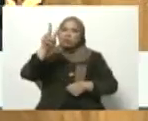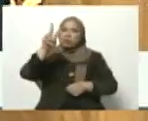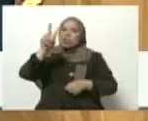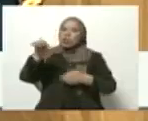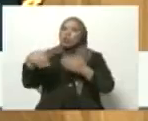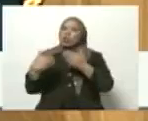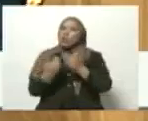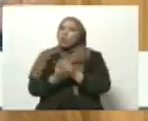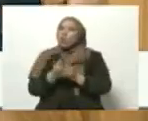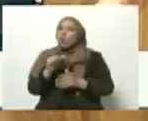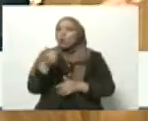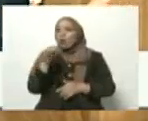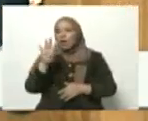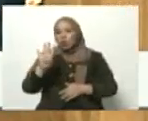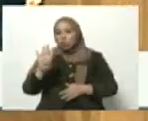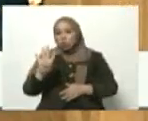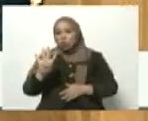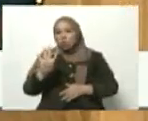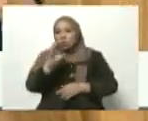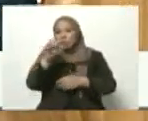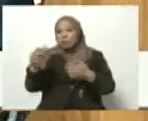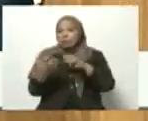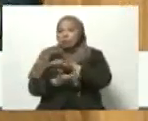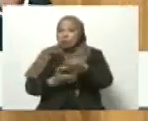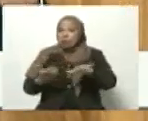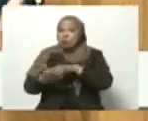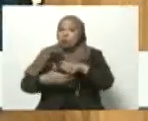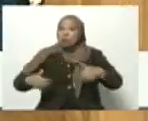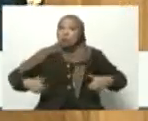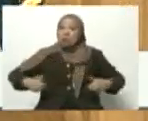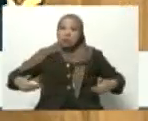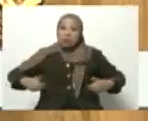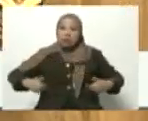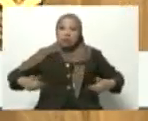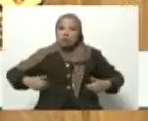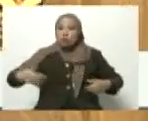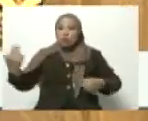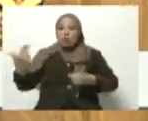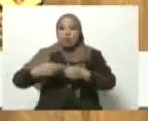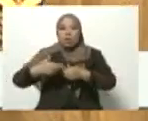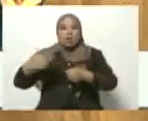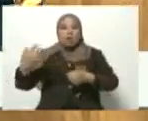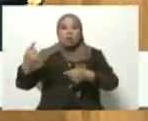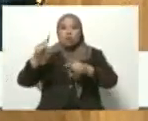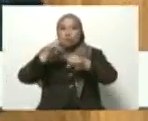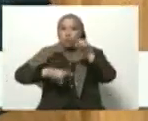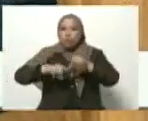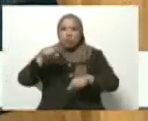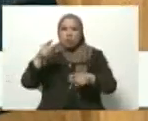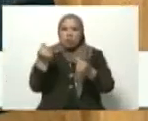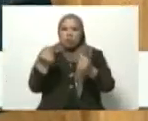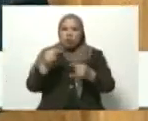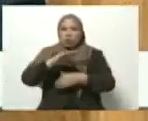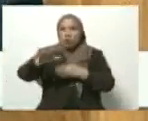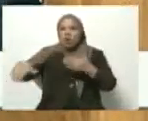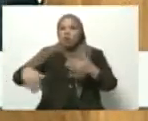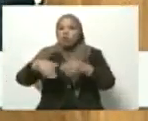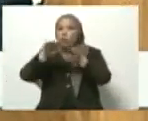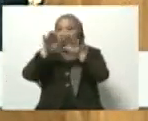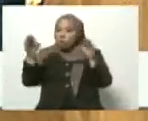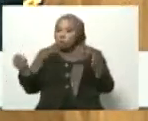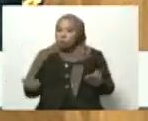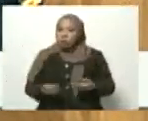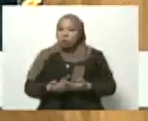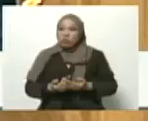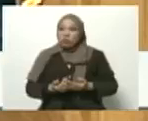14, una crisis que otra vez parecida, no había gasolina, precios altísimos, inflación en todas partes del mundo.